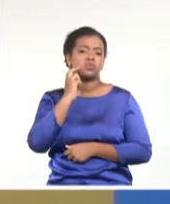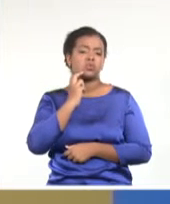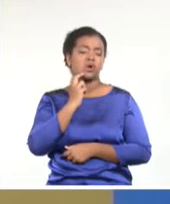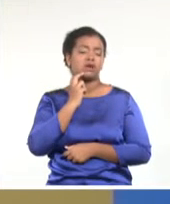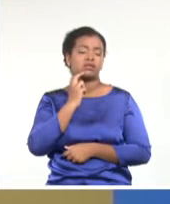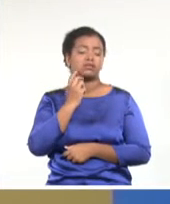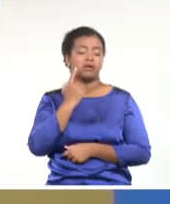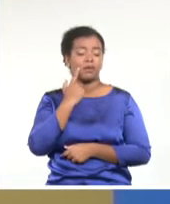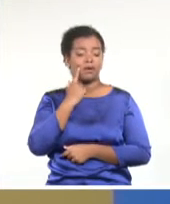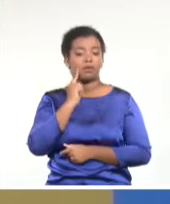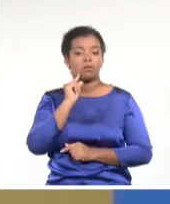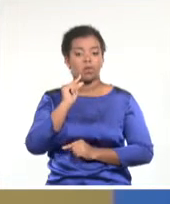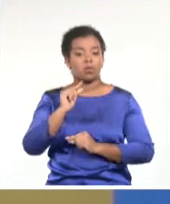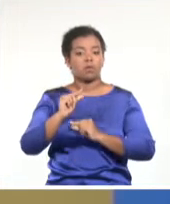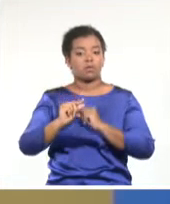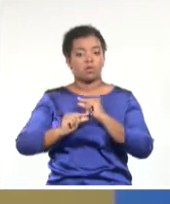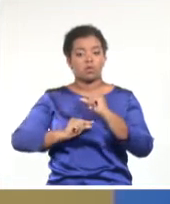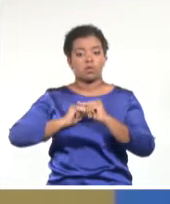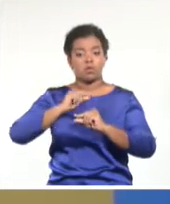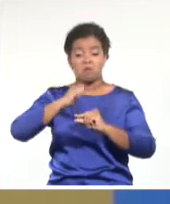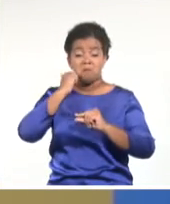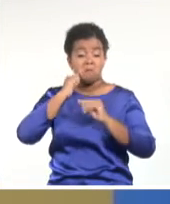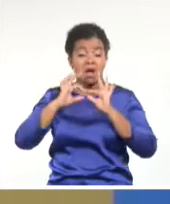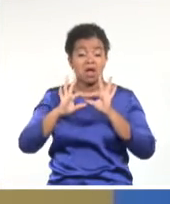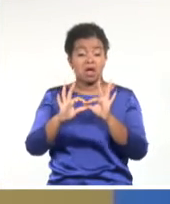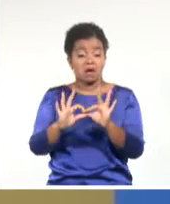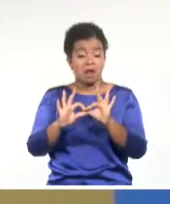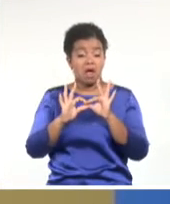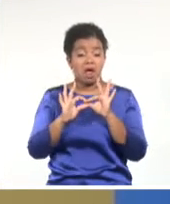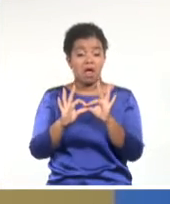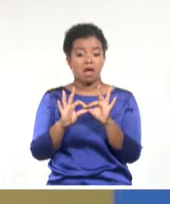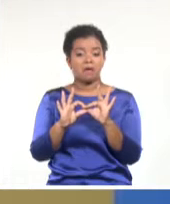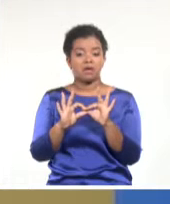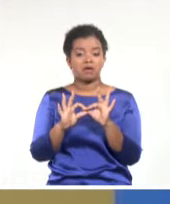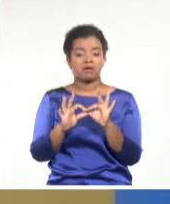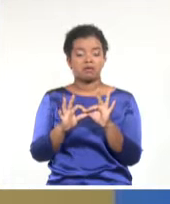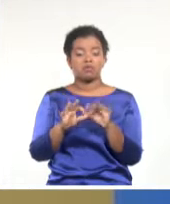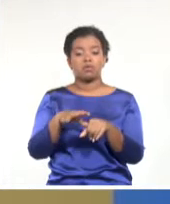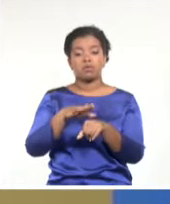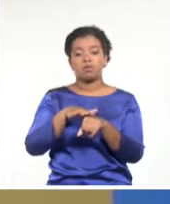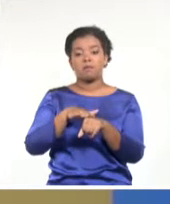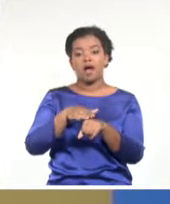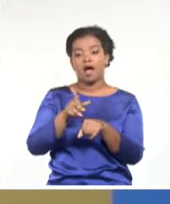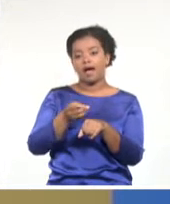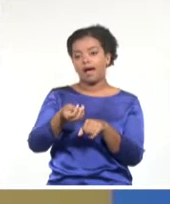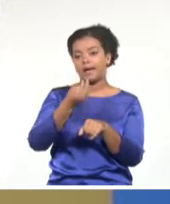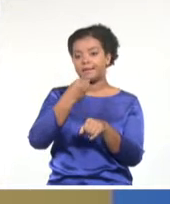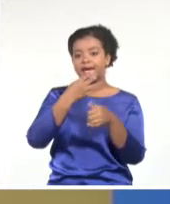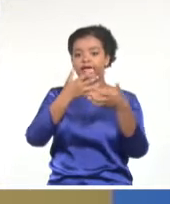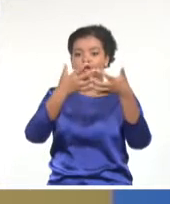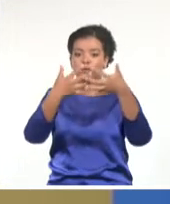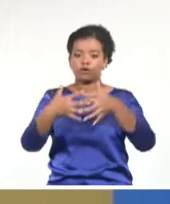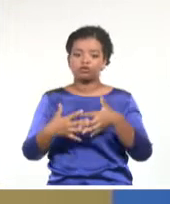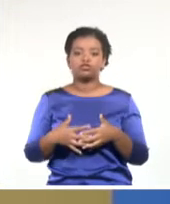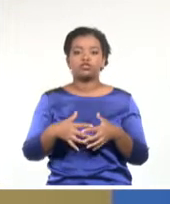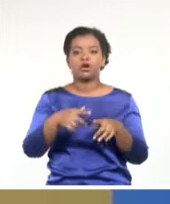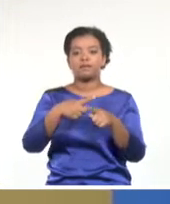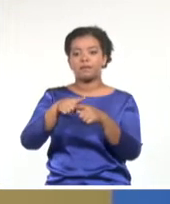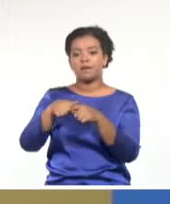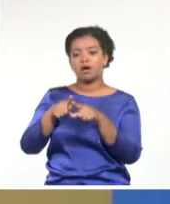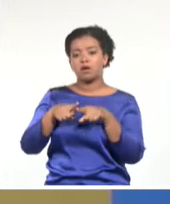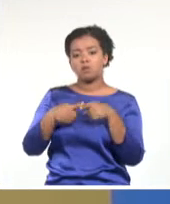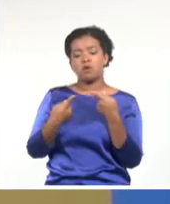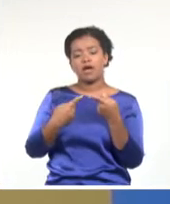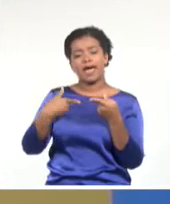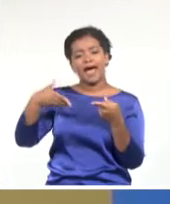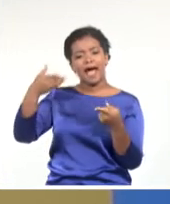profundizada por el concepto de la seguridad alimentaria. Dado que los alimentos eran relativamente